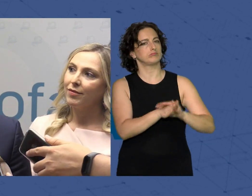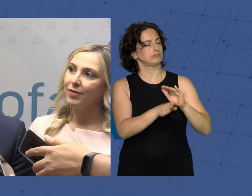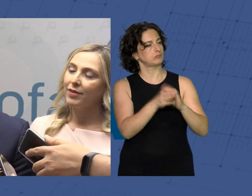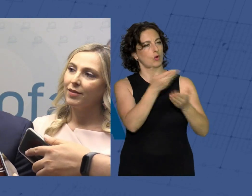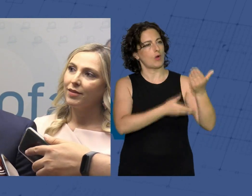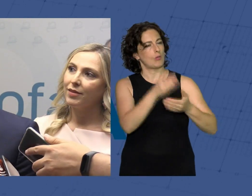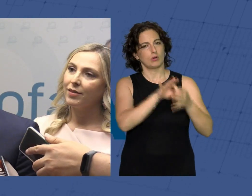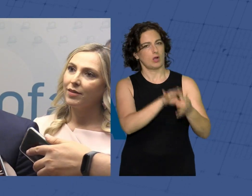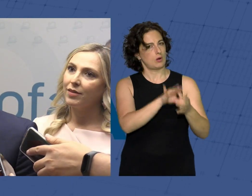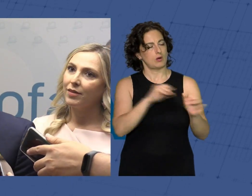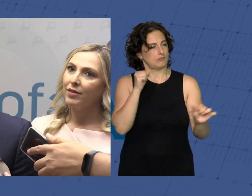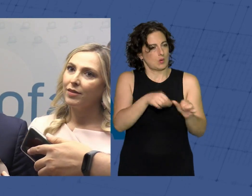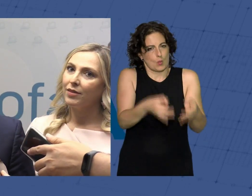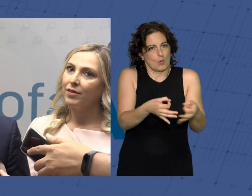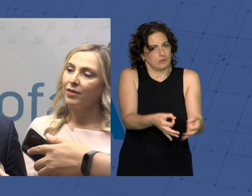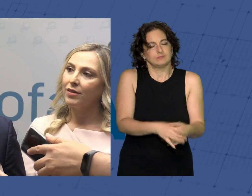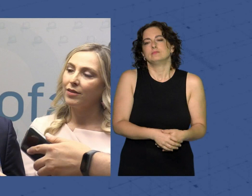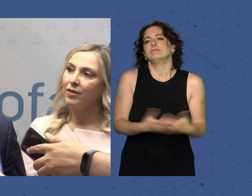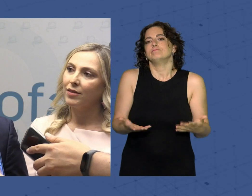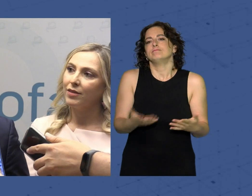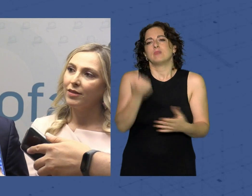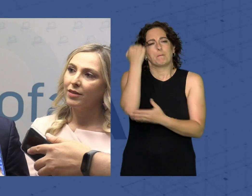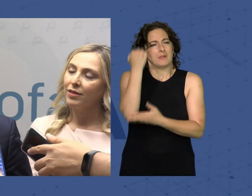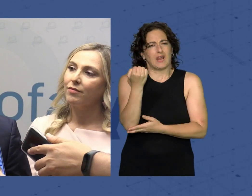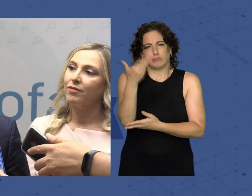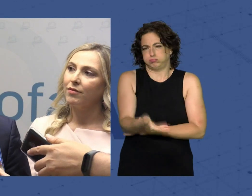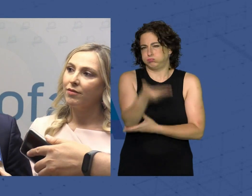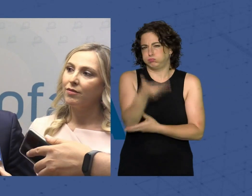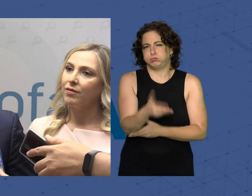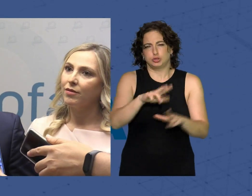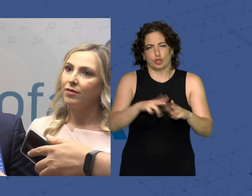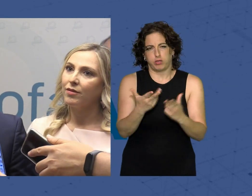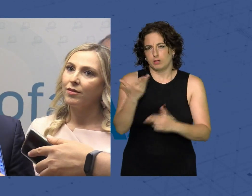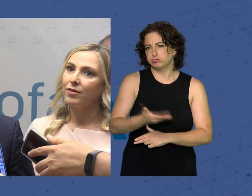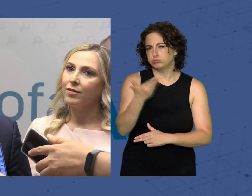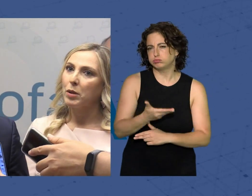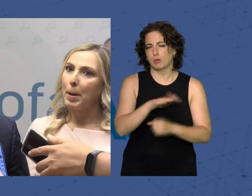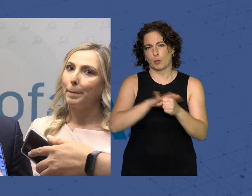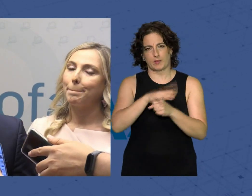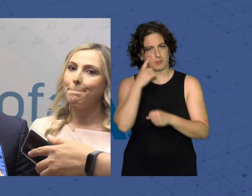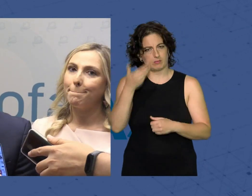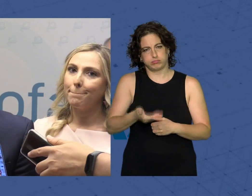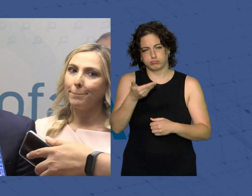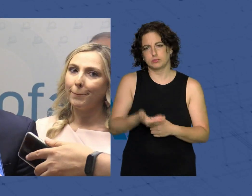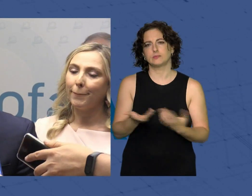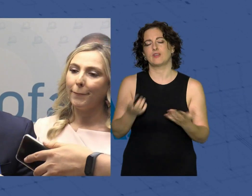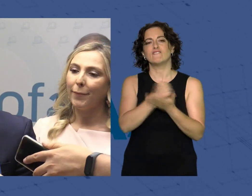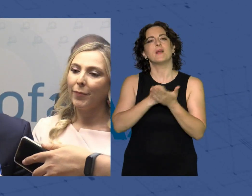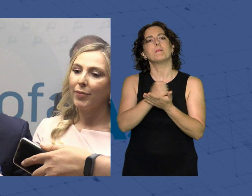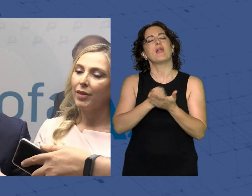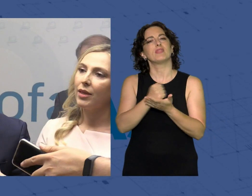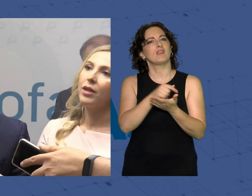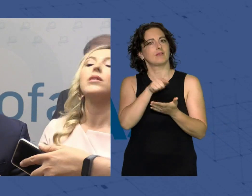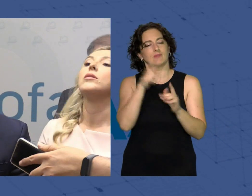tan estrechamente como lo vamos haciendo ahora ellos son un pilar fundamental social en la provincia de Almería la farmacia es un